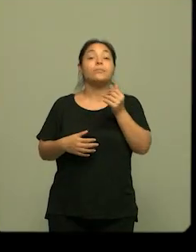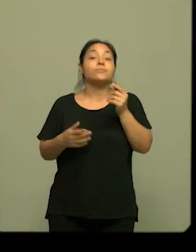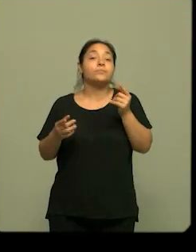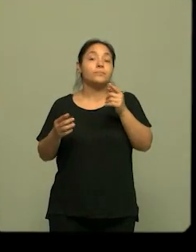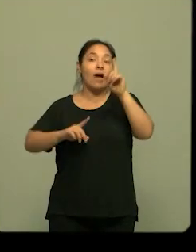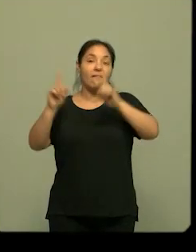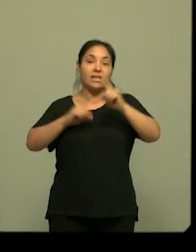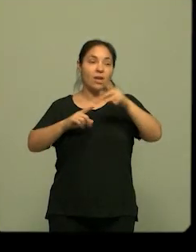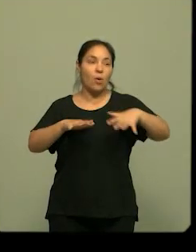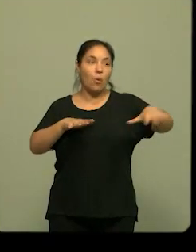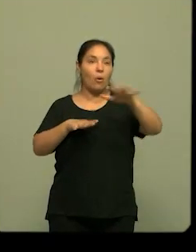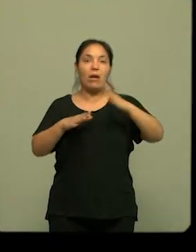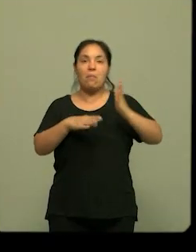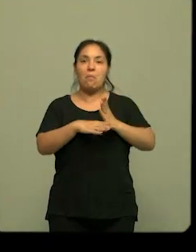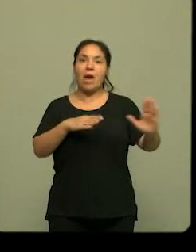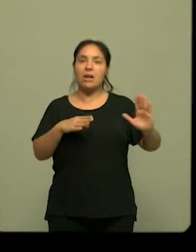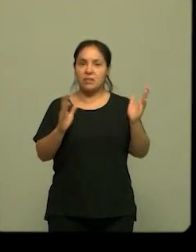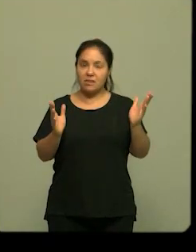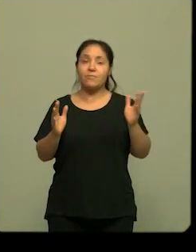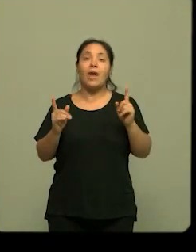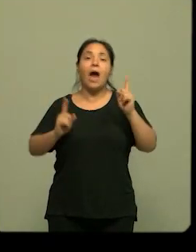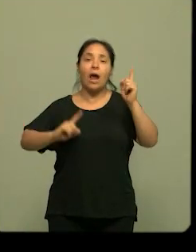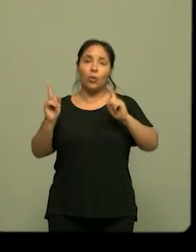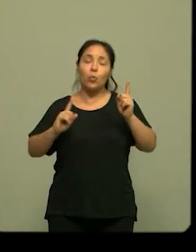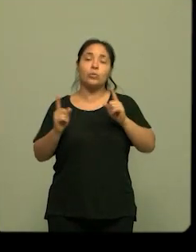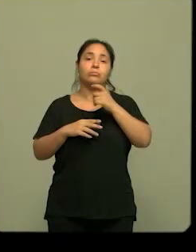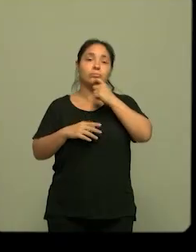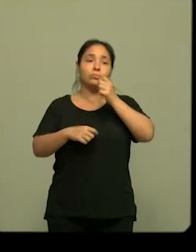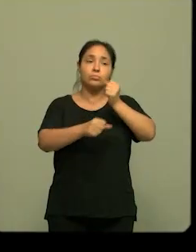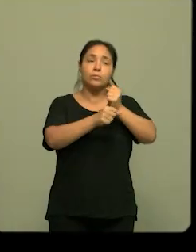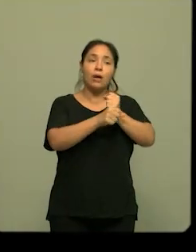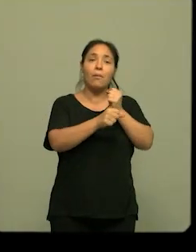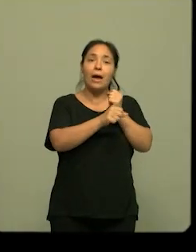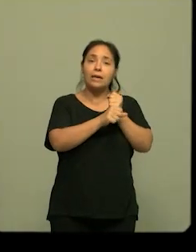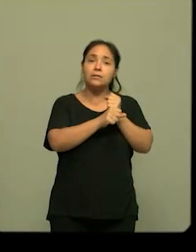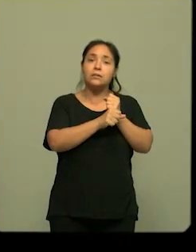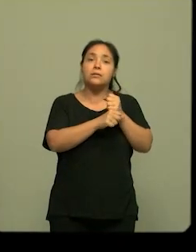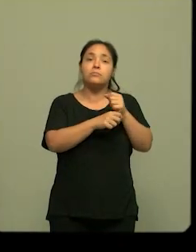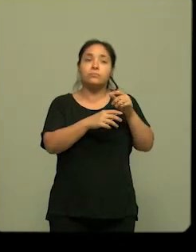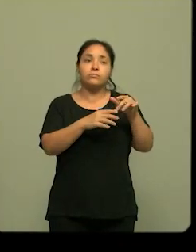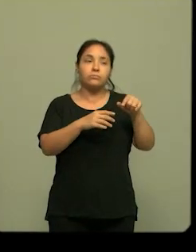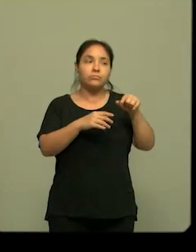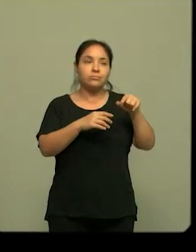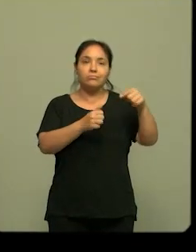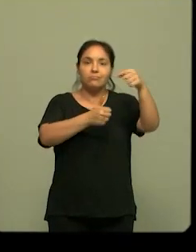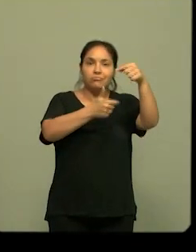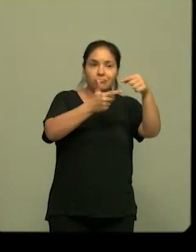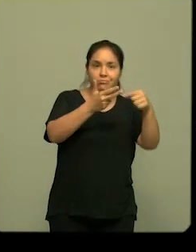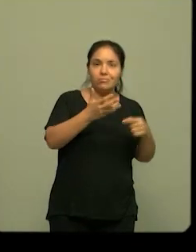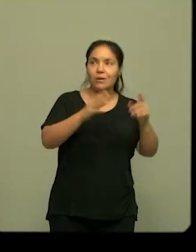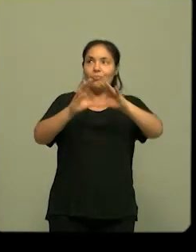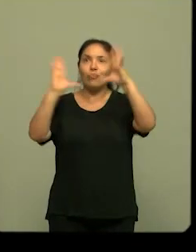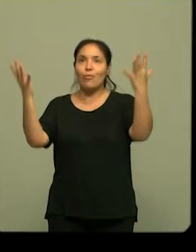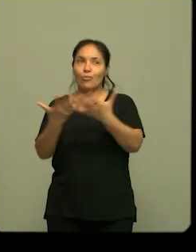aislados y que algunos emprendedores tomaban alguna de las aristas y ahora son todos indicadores a nivel internacional, ¿no? Sí. Entonces,